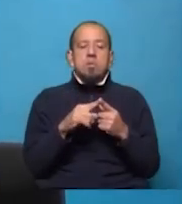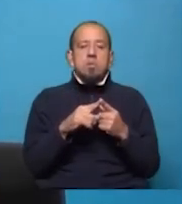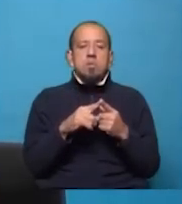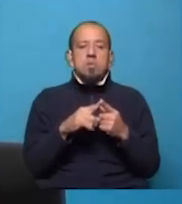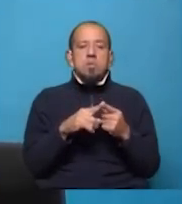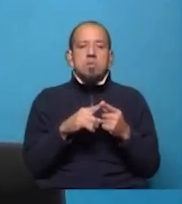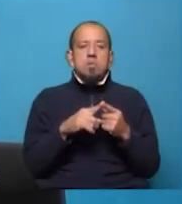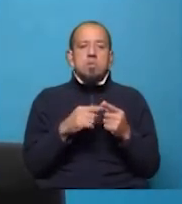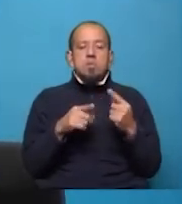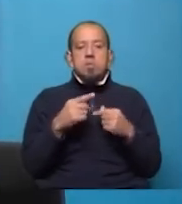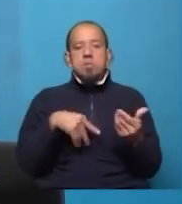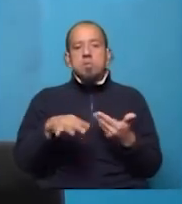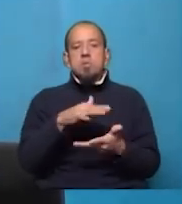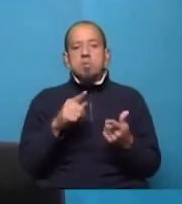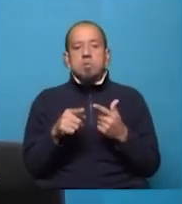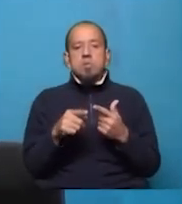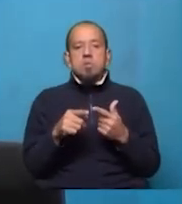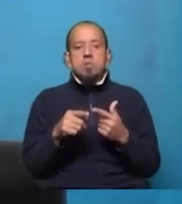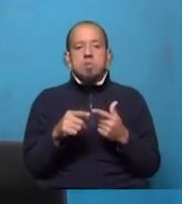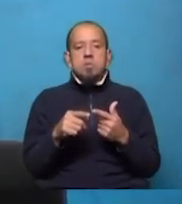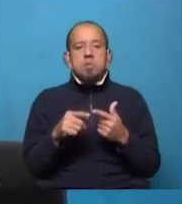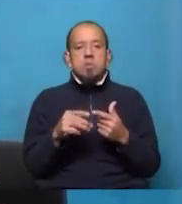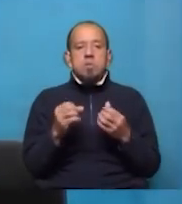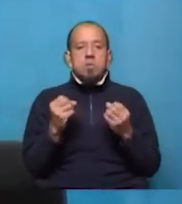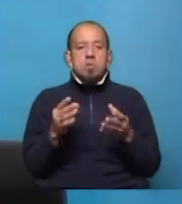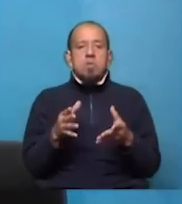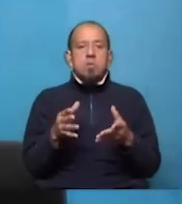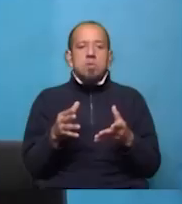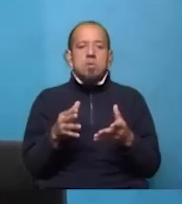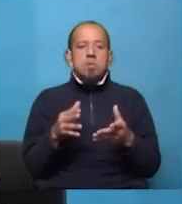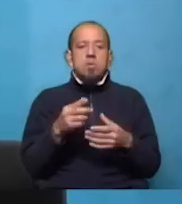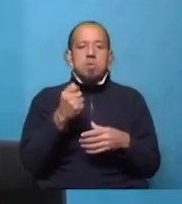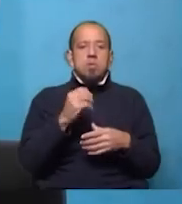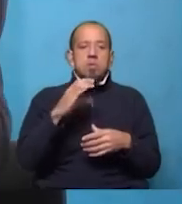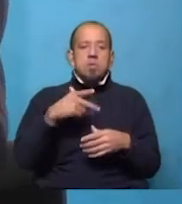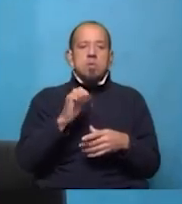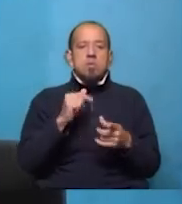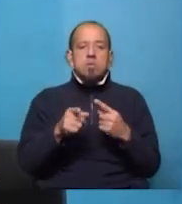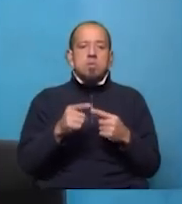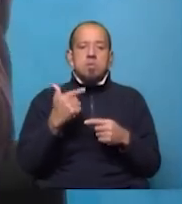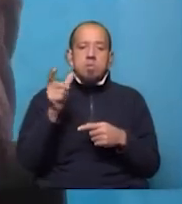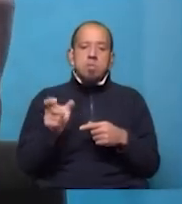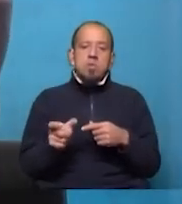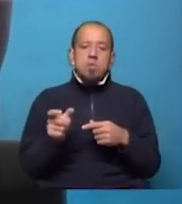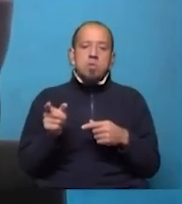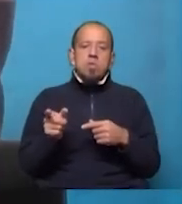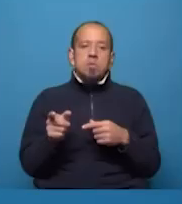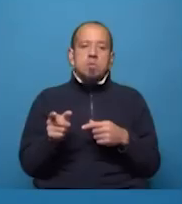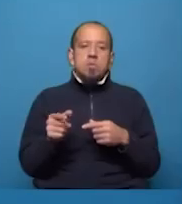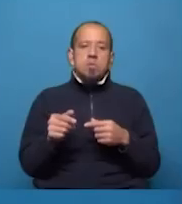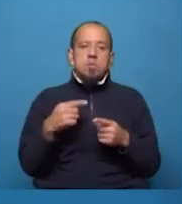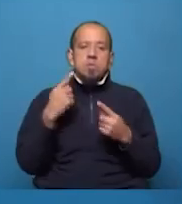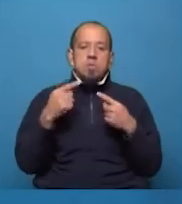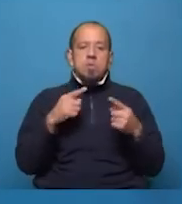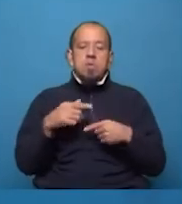a conocer en m24 esta situación de H me quedo ahí porque Obviamente que H es una persona que está vinculado en distintas áreas no